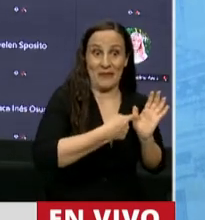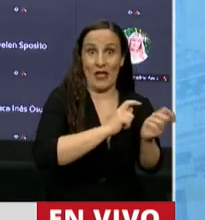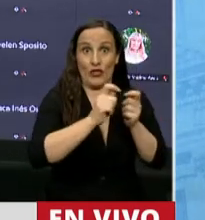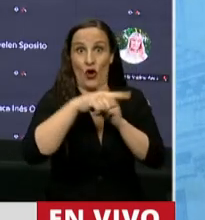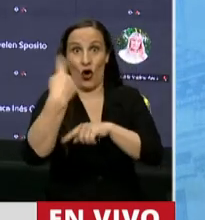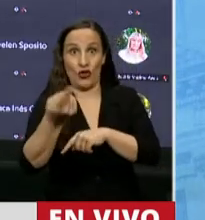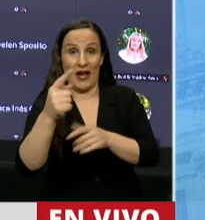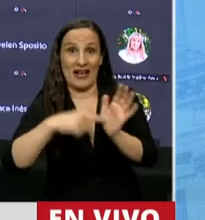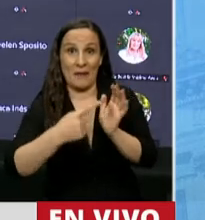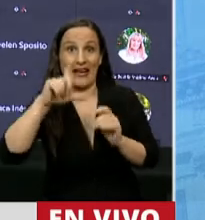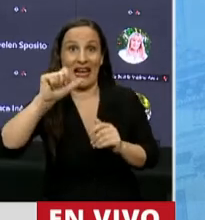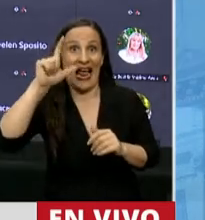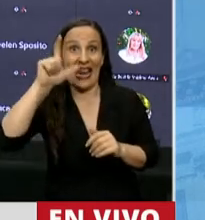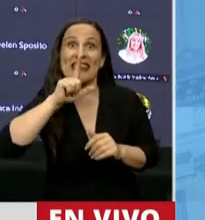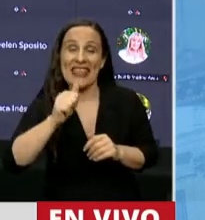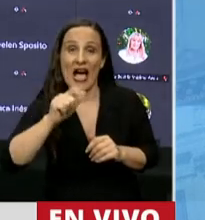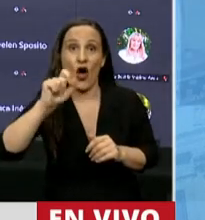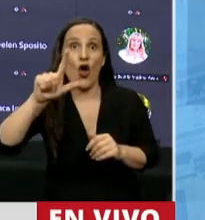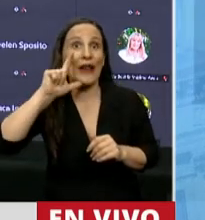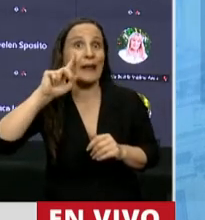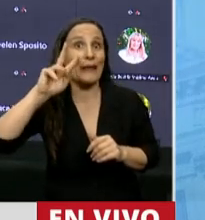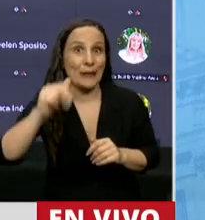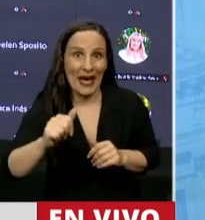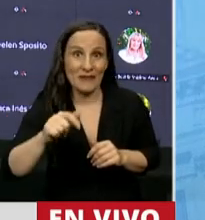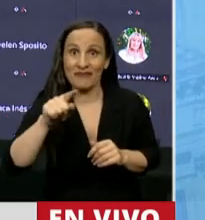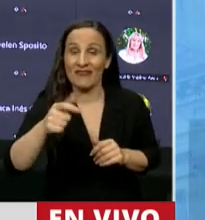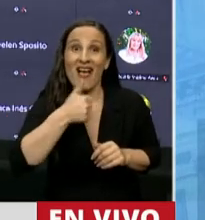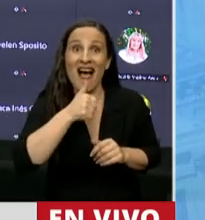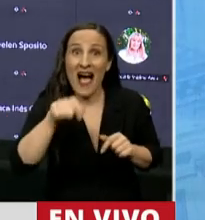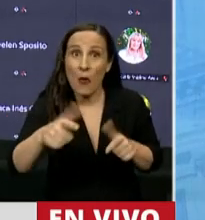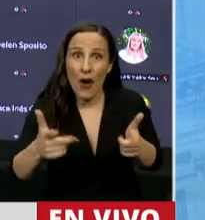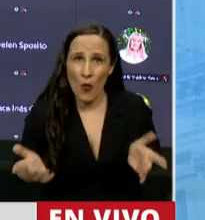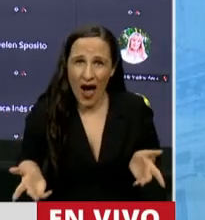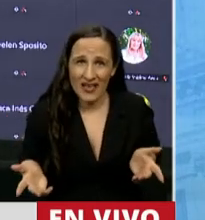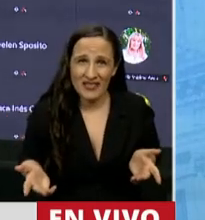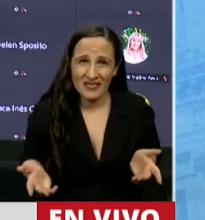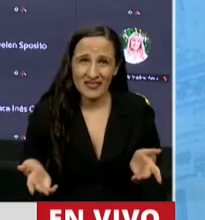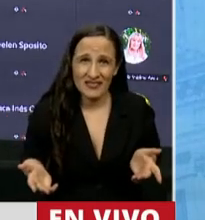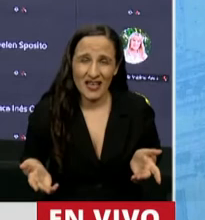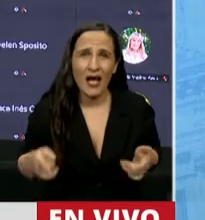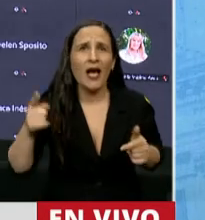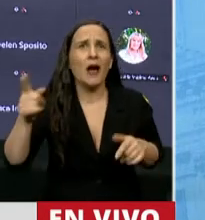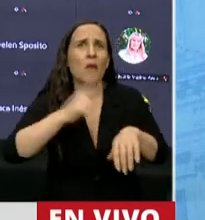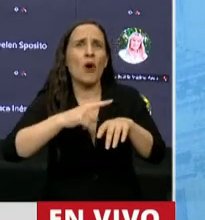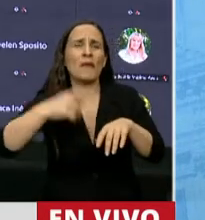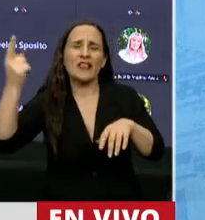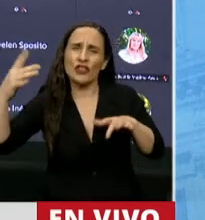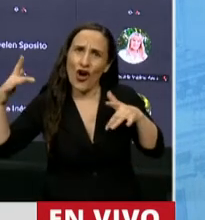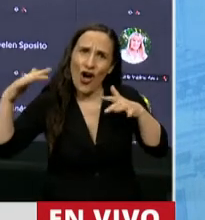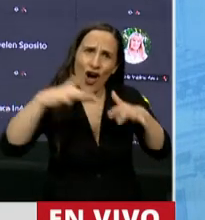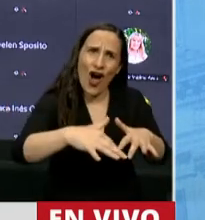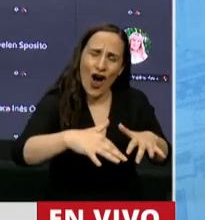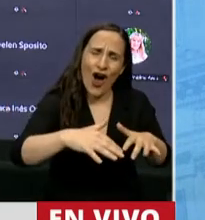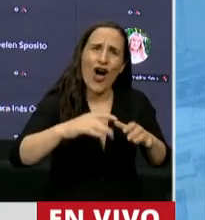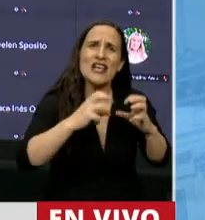Olivia, que hoy no tiene agua. ¿Qué van a pensar los miembros del gabinete cuando vayan a sesionar a una